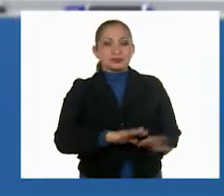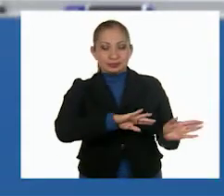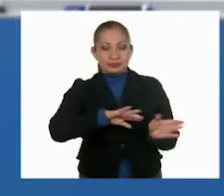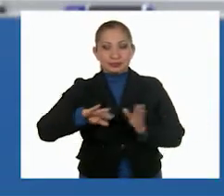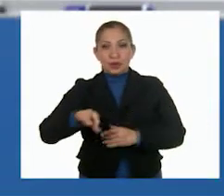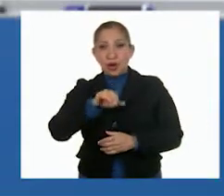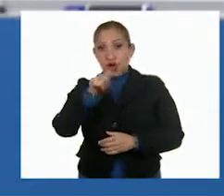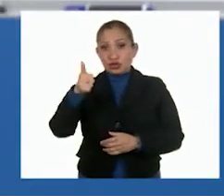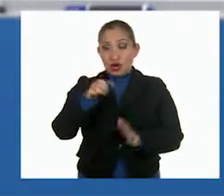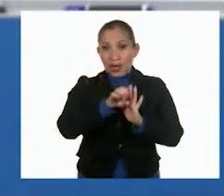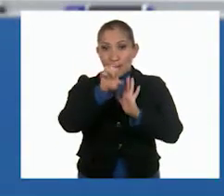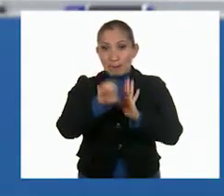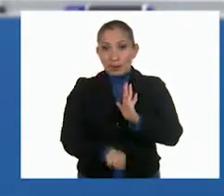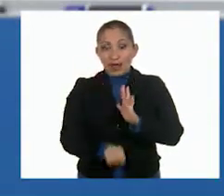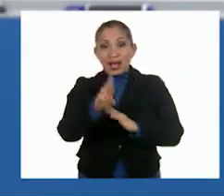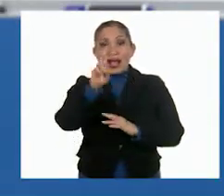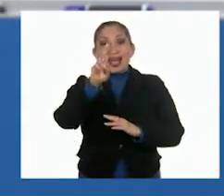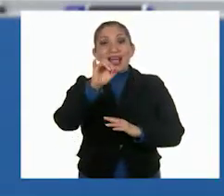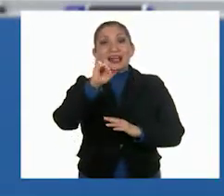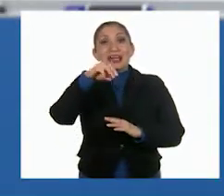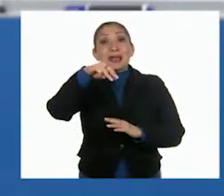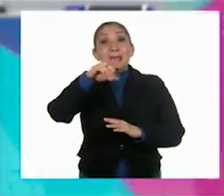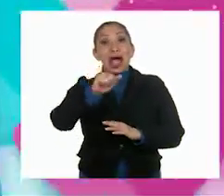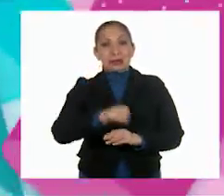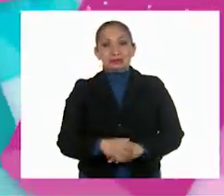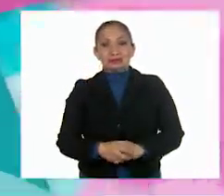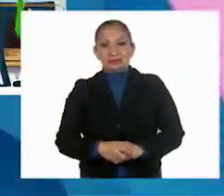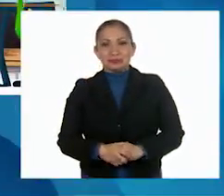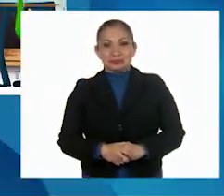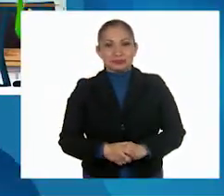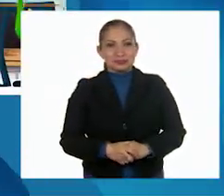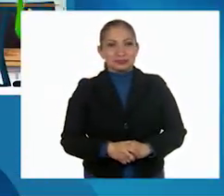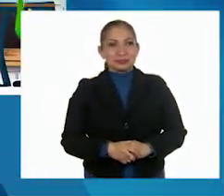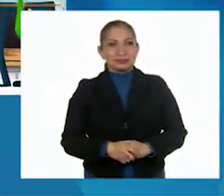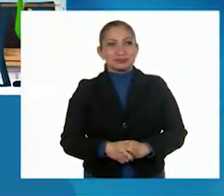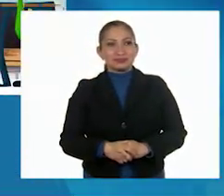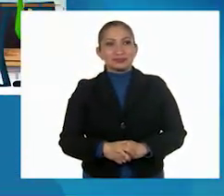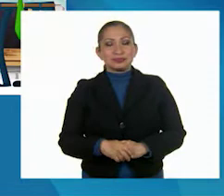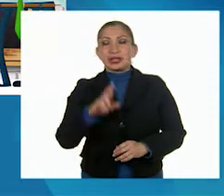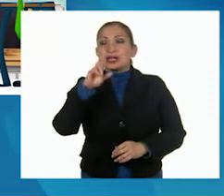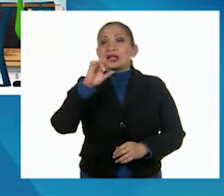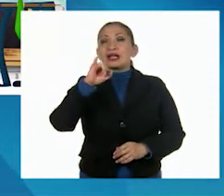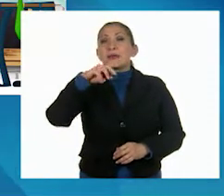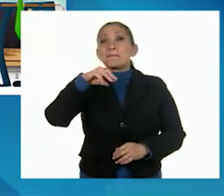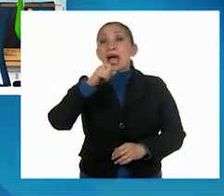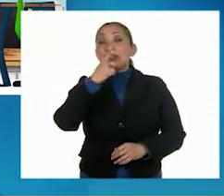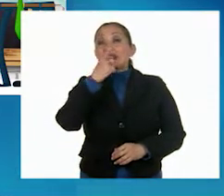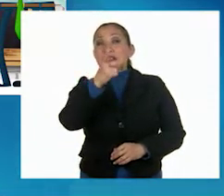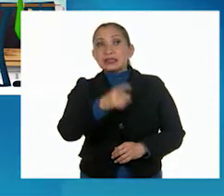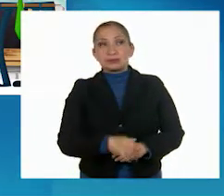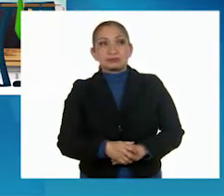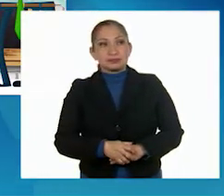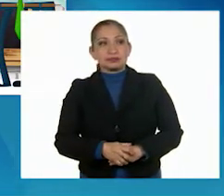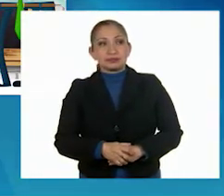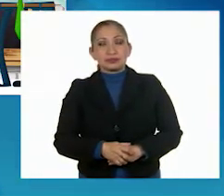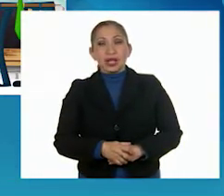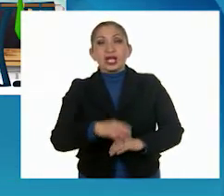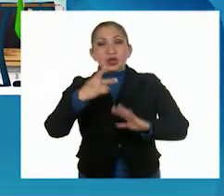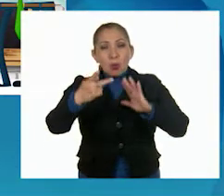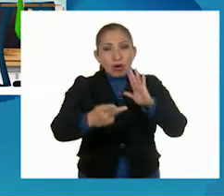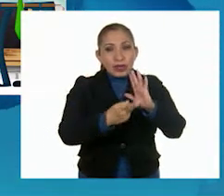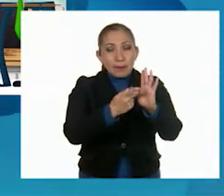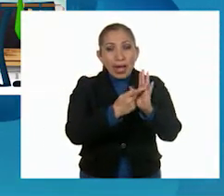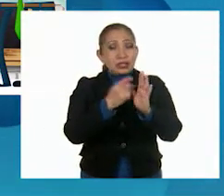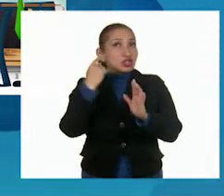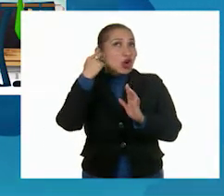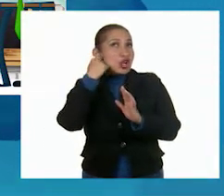Ahora, ¿podemos ver un ejemplo de rima? Claro que sí. Muy bien. Y la rima dice que es la repetición